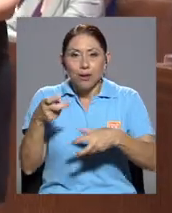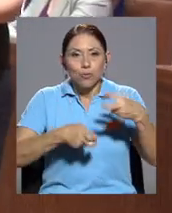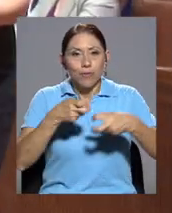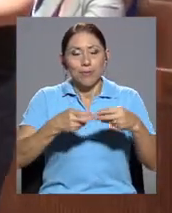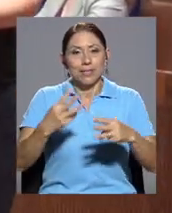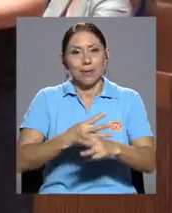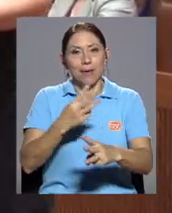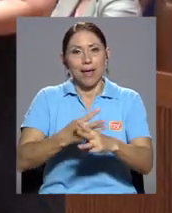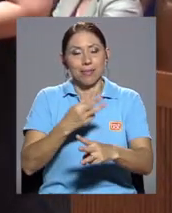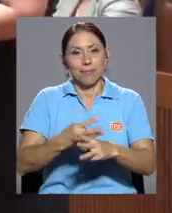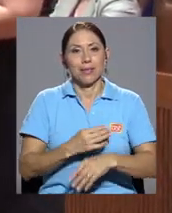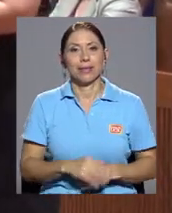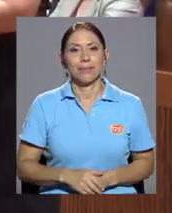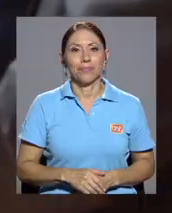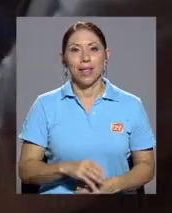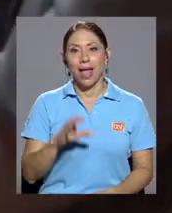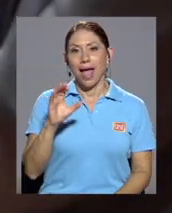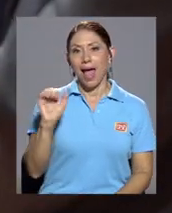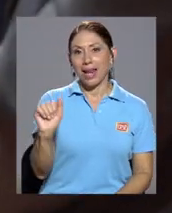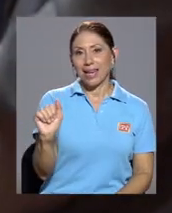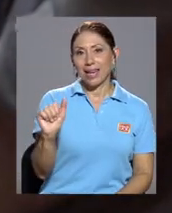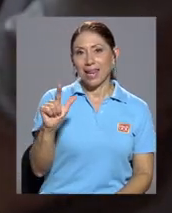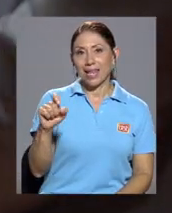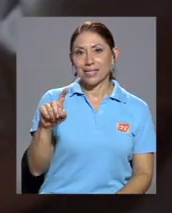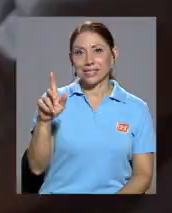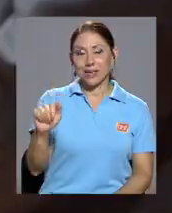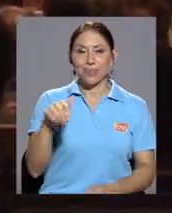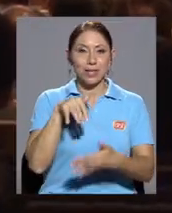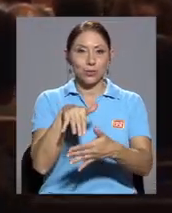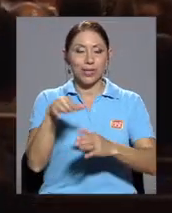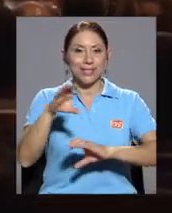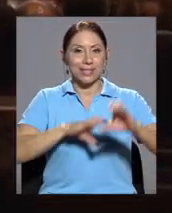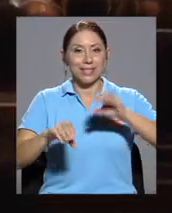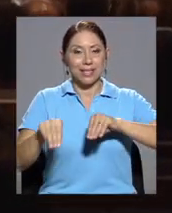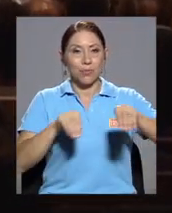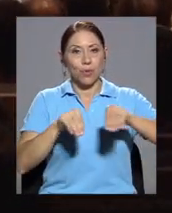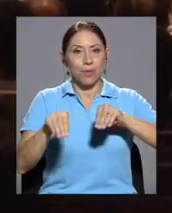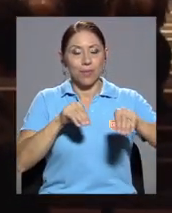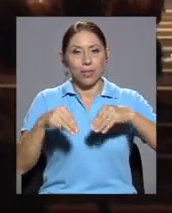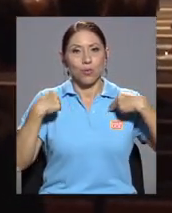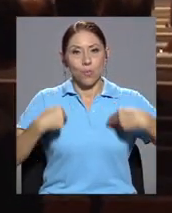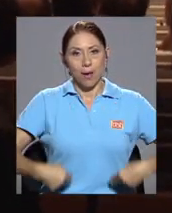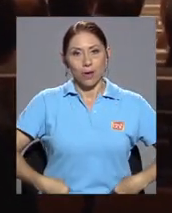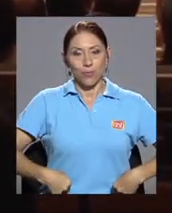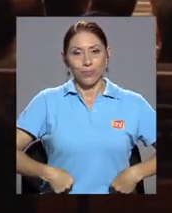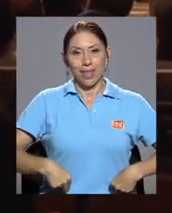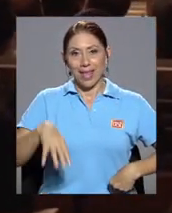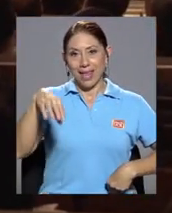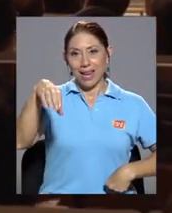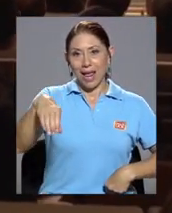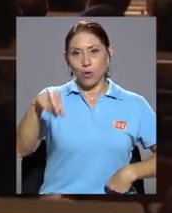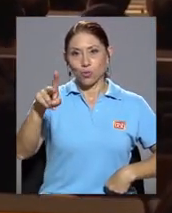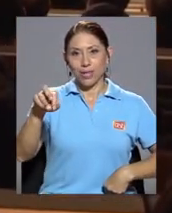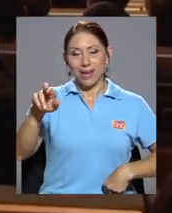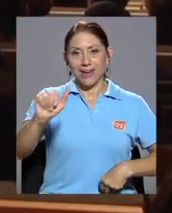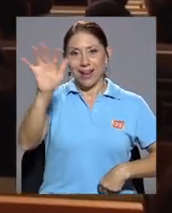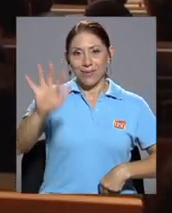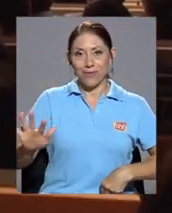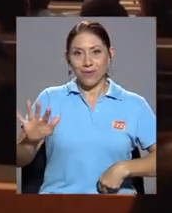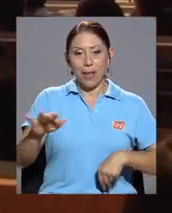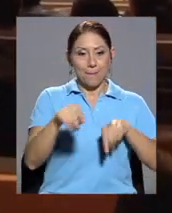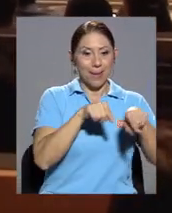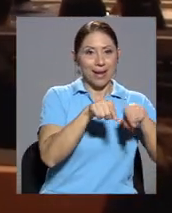matemática alexa estudia ciencias del movimiento humano en la sede regional del atlántico pero paralelamente estudia